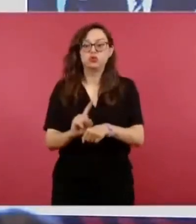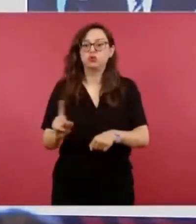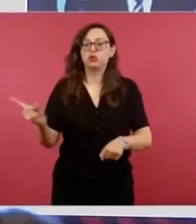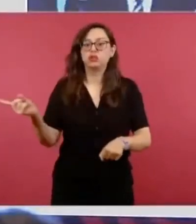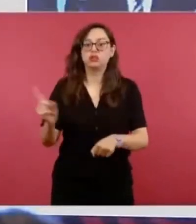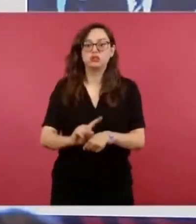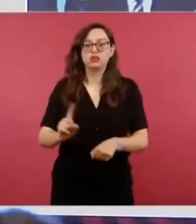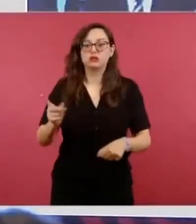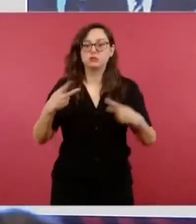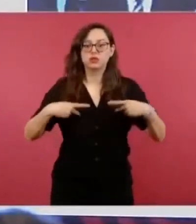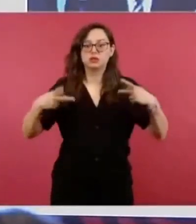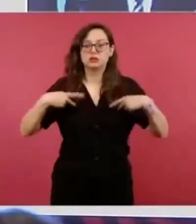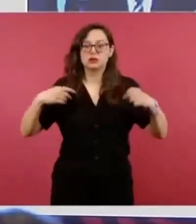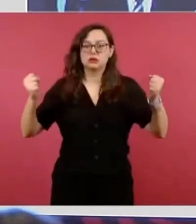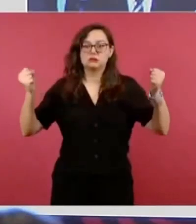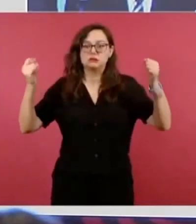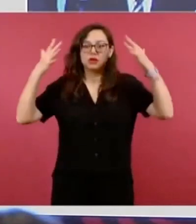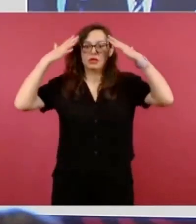imagínense cómo termina la gente.